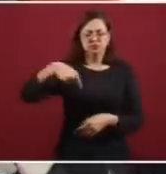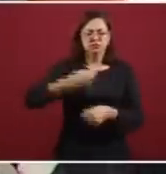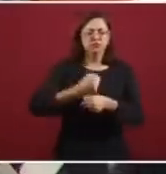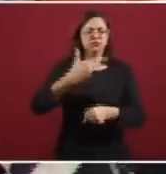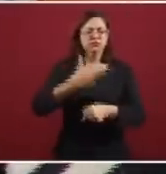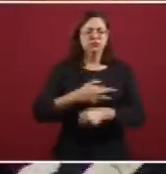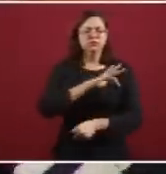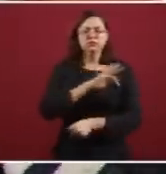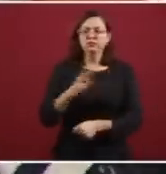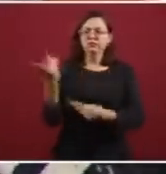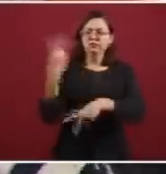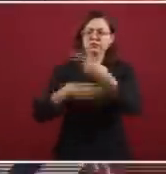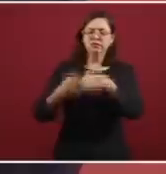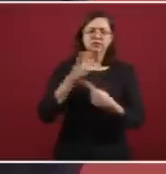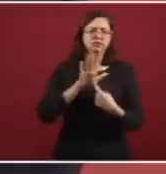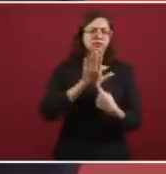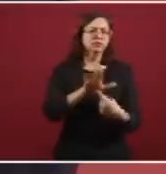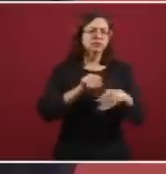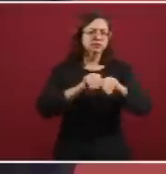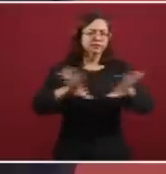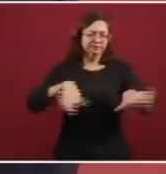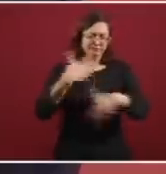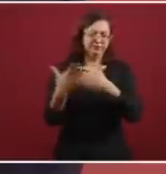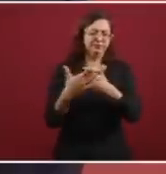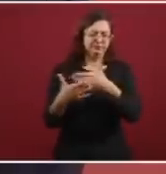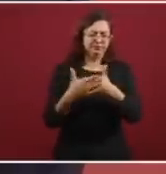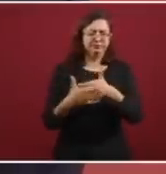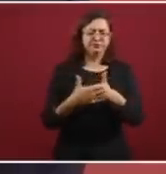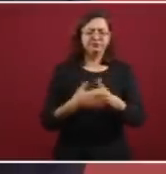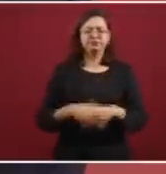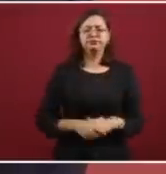puede informarles unos días más.